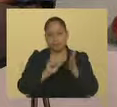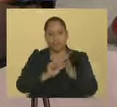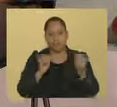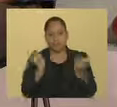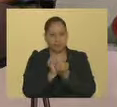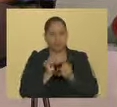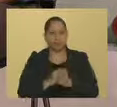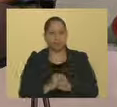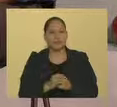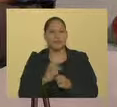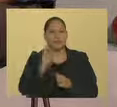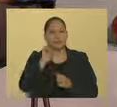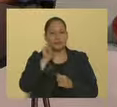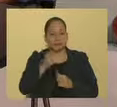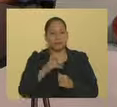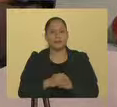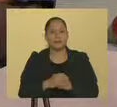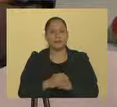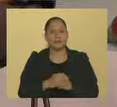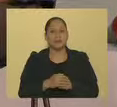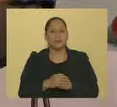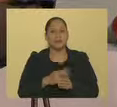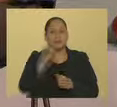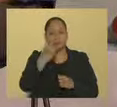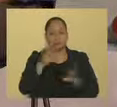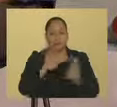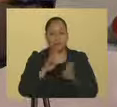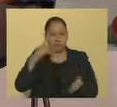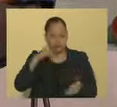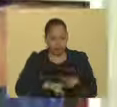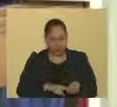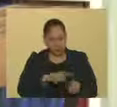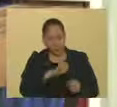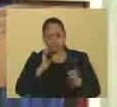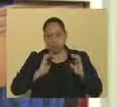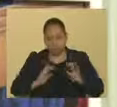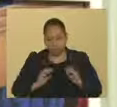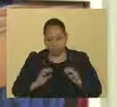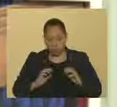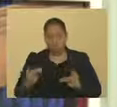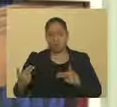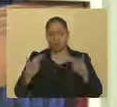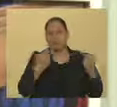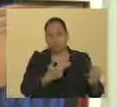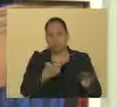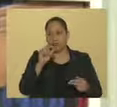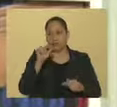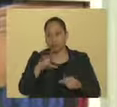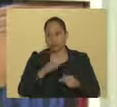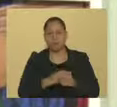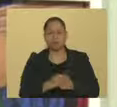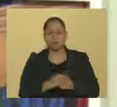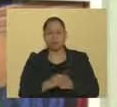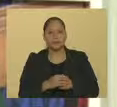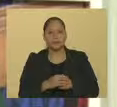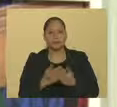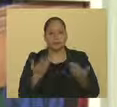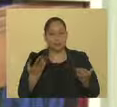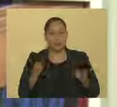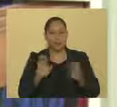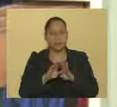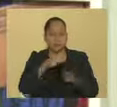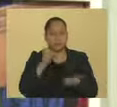términos generales interviene esta parte genética o parte familiar. Hereditaria. La parte hereditaria. La